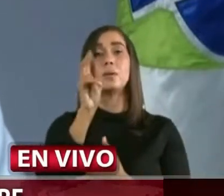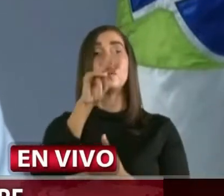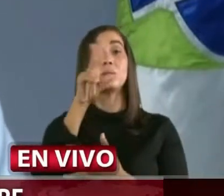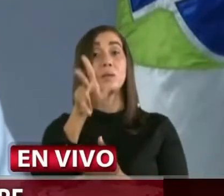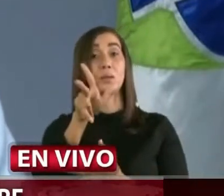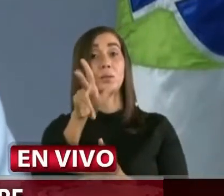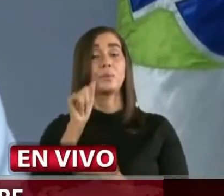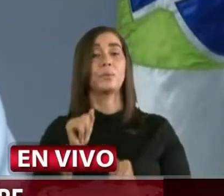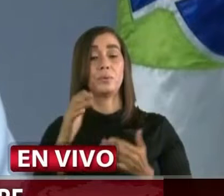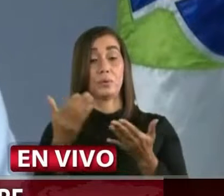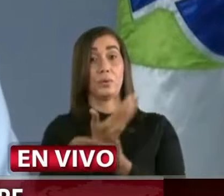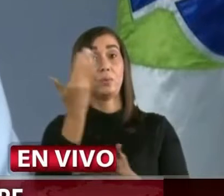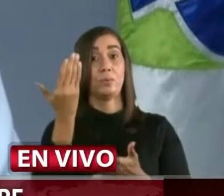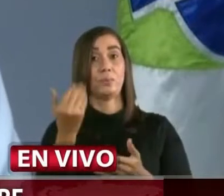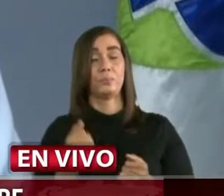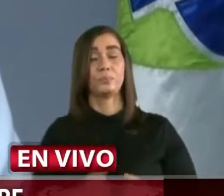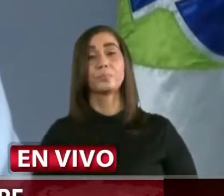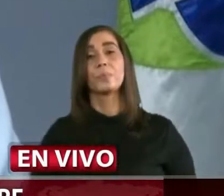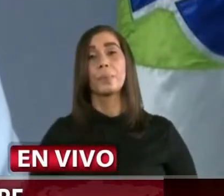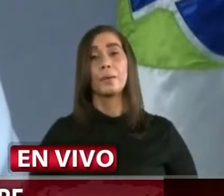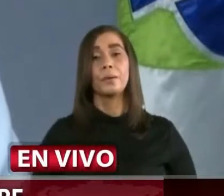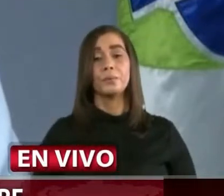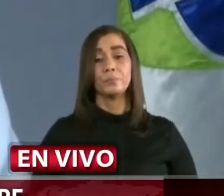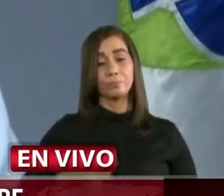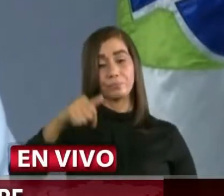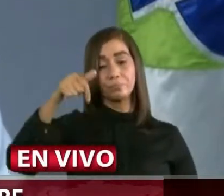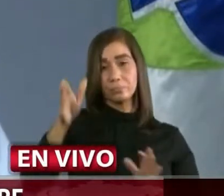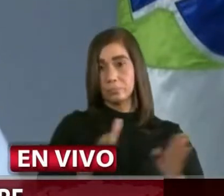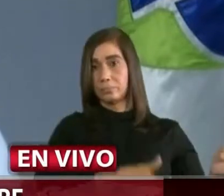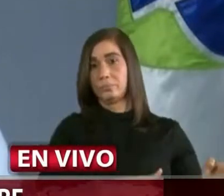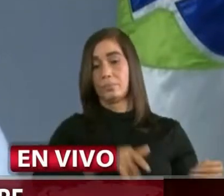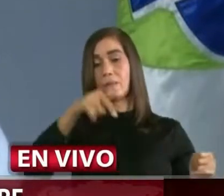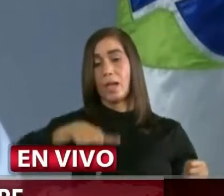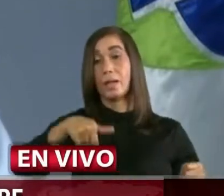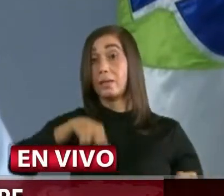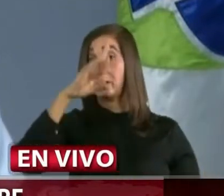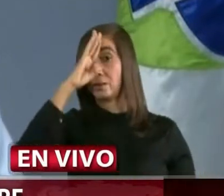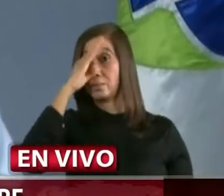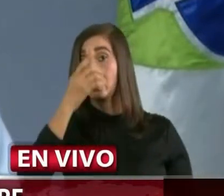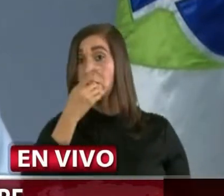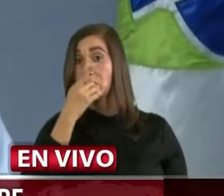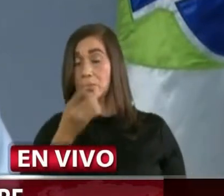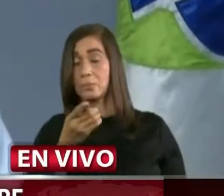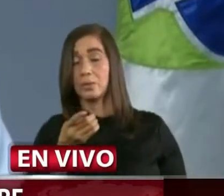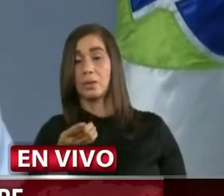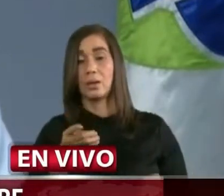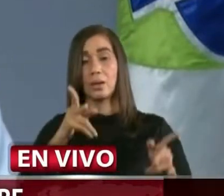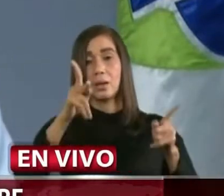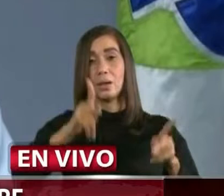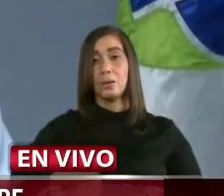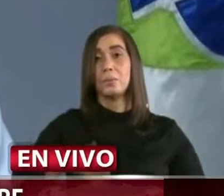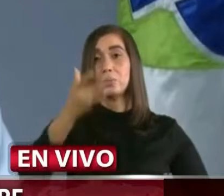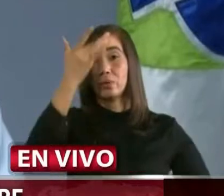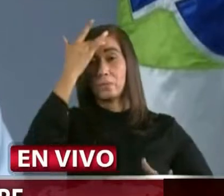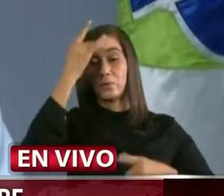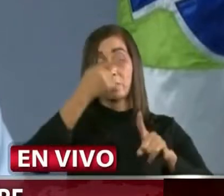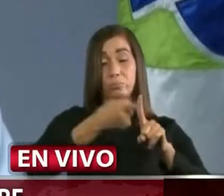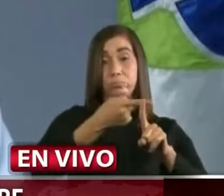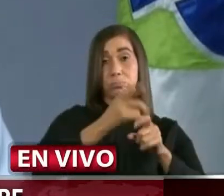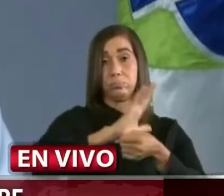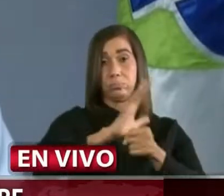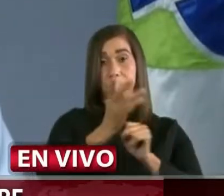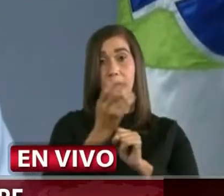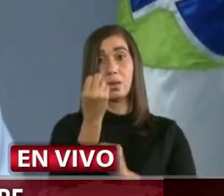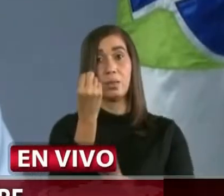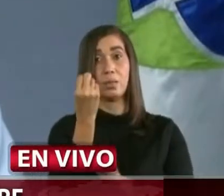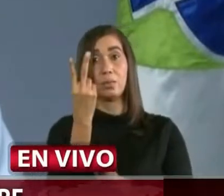3.123 defunciones nuevas. En la República Dominicana, el número de casos confirmados total es de